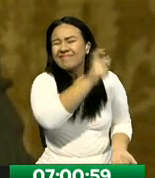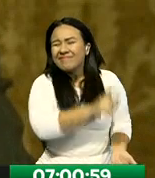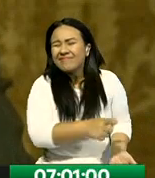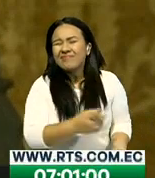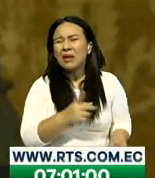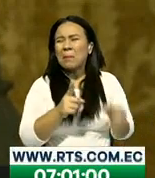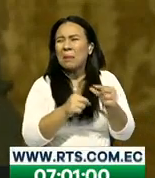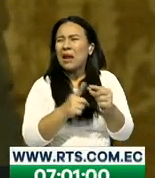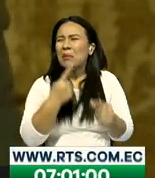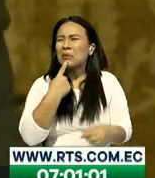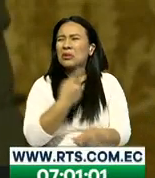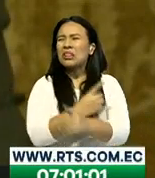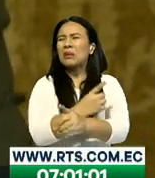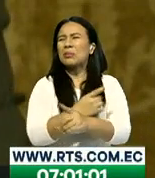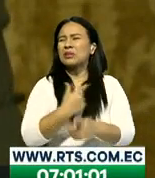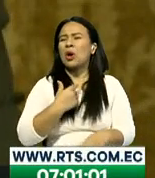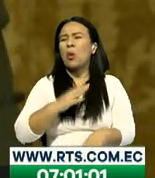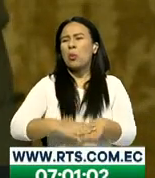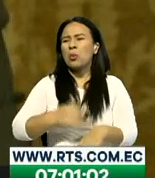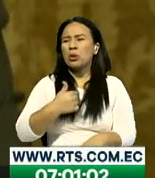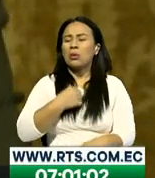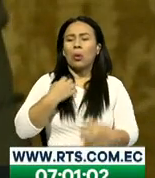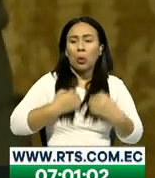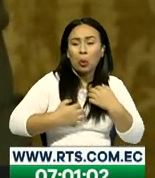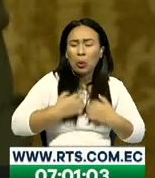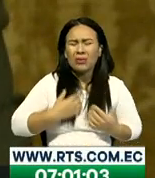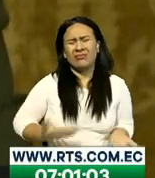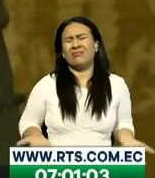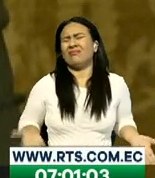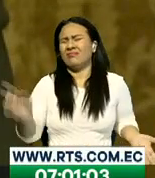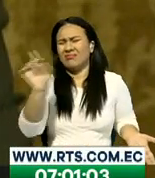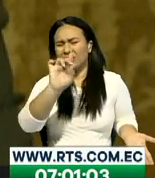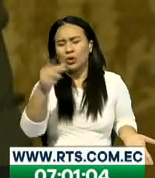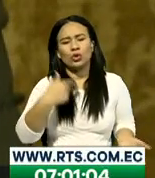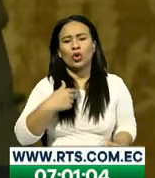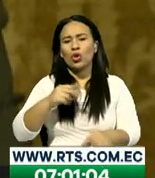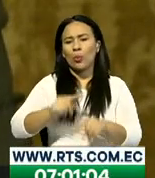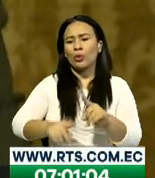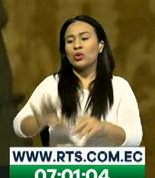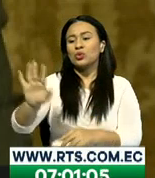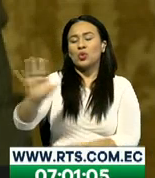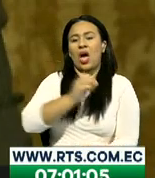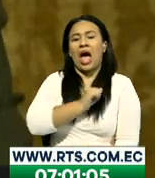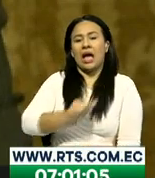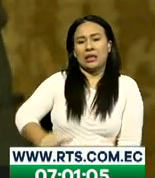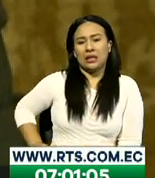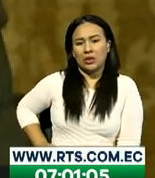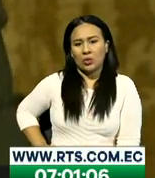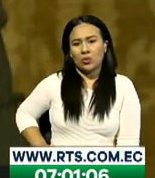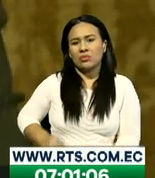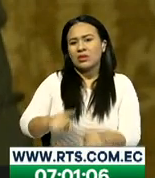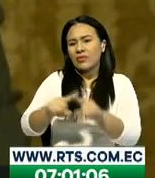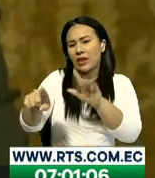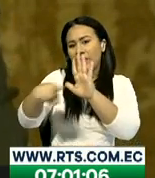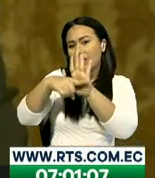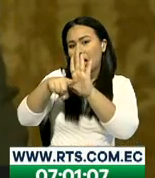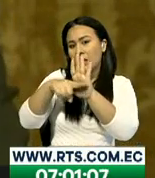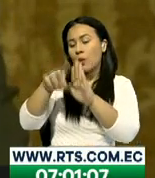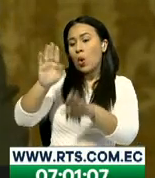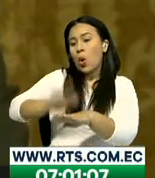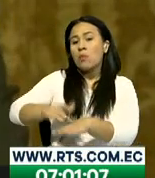que es desacertado. Así como yo no podría decir que cierto tipo de comportamientos delictivos tuvieron